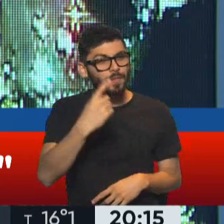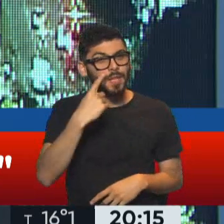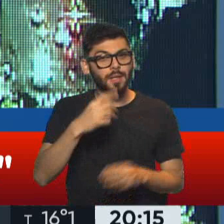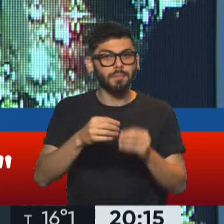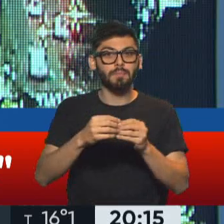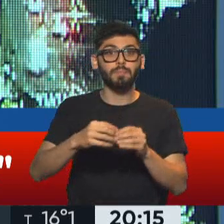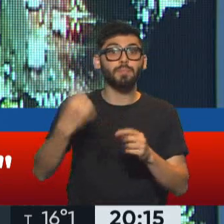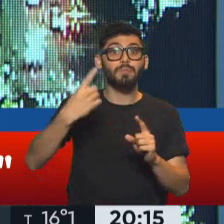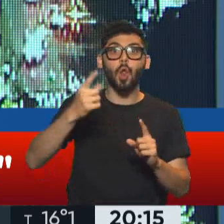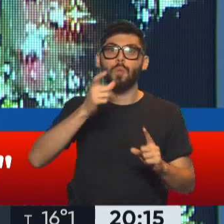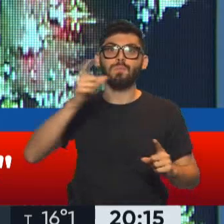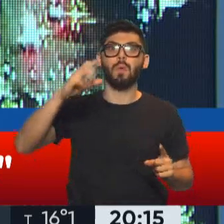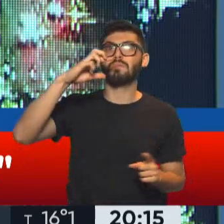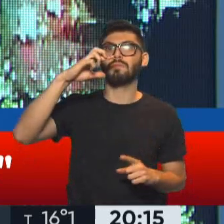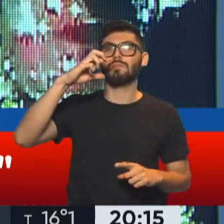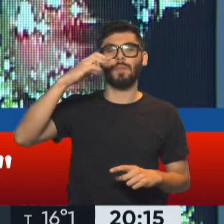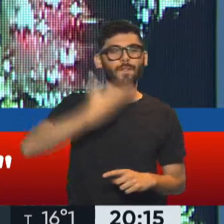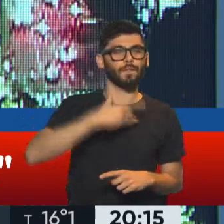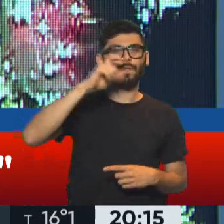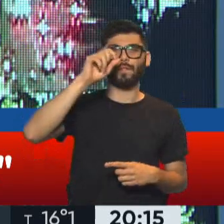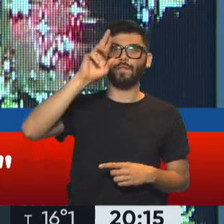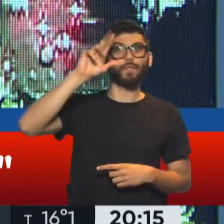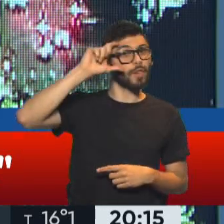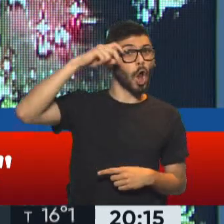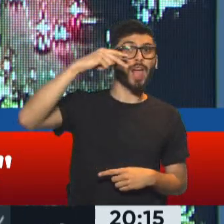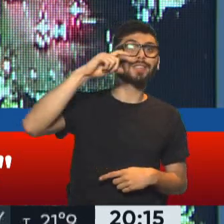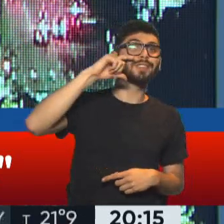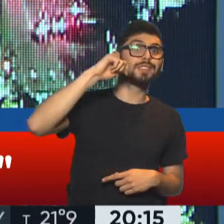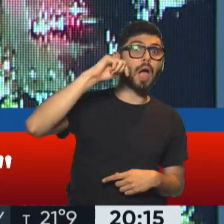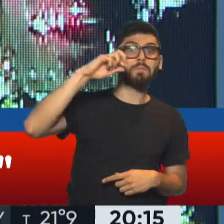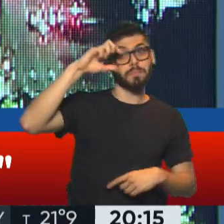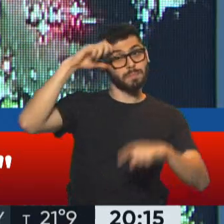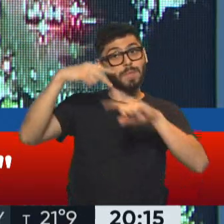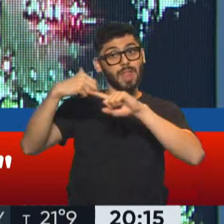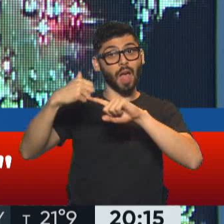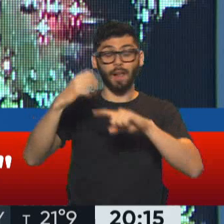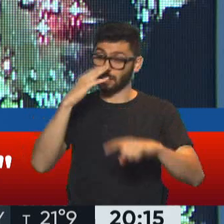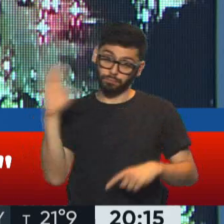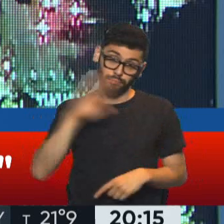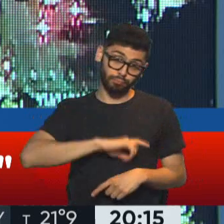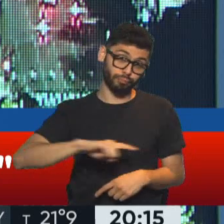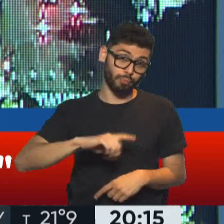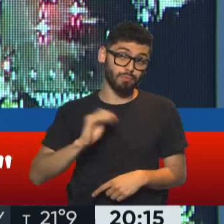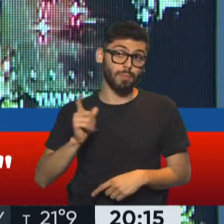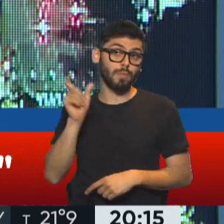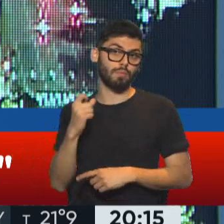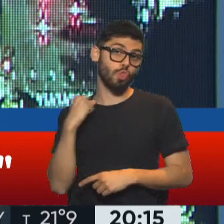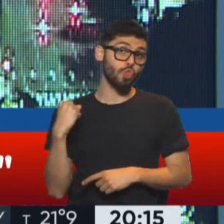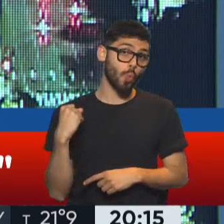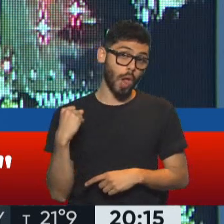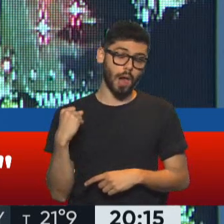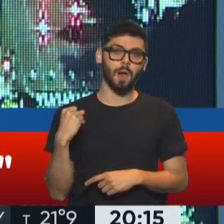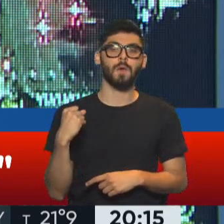Florencia Peña. No pudieron porque Flor tiene una personalidad muy fuerte. Es decir,